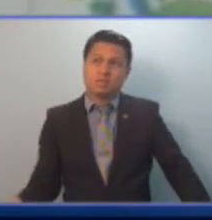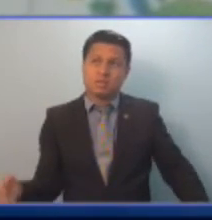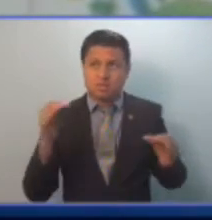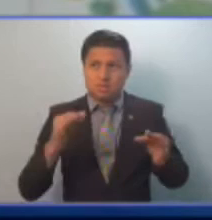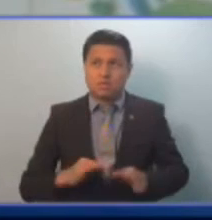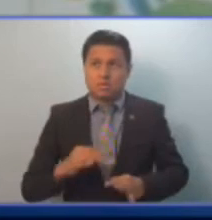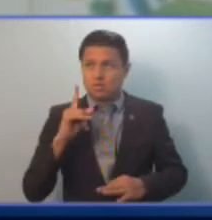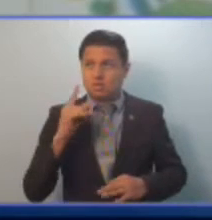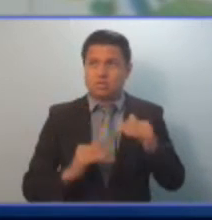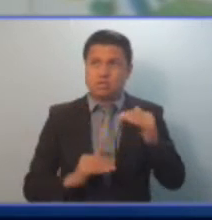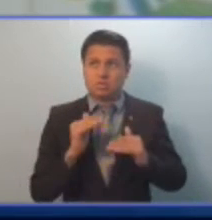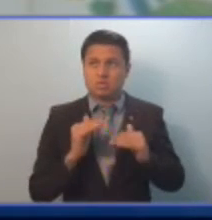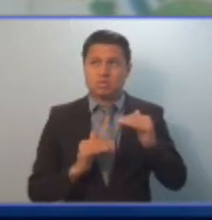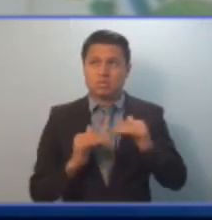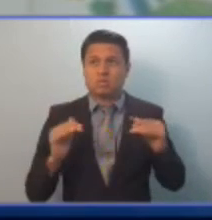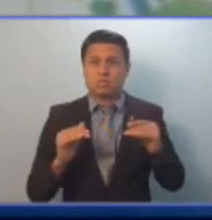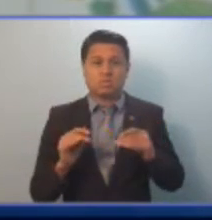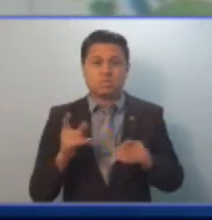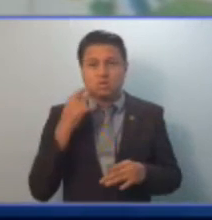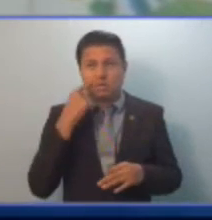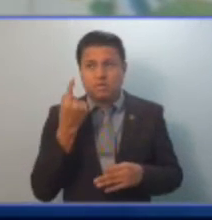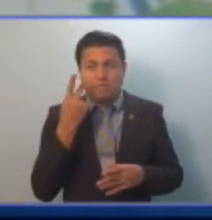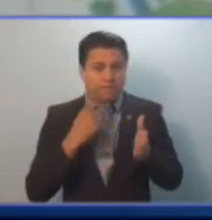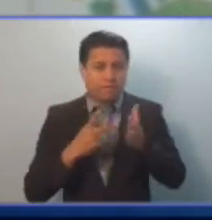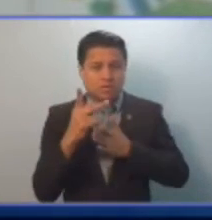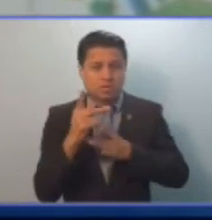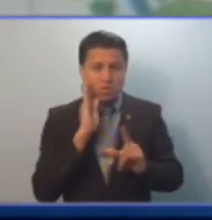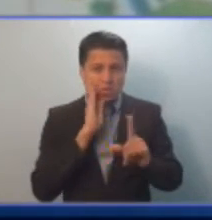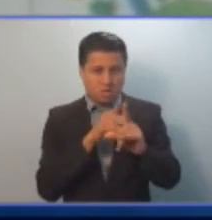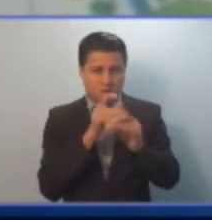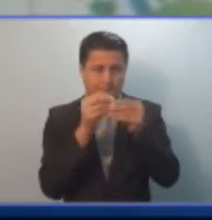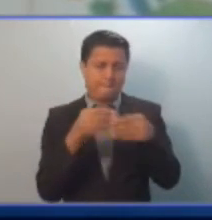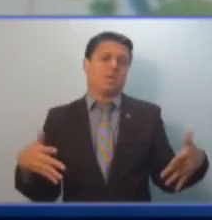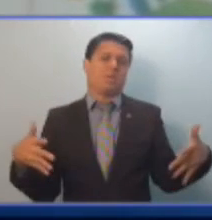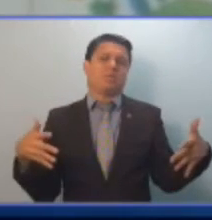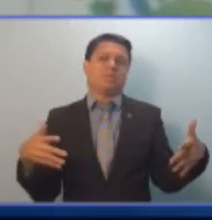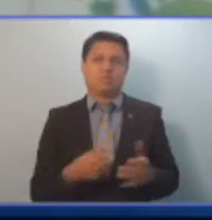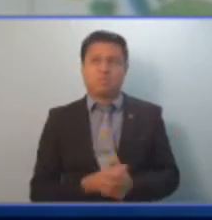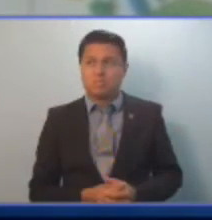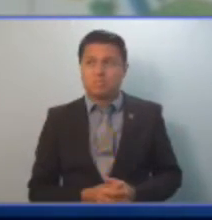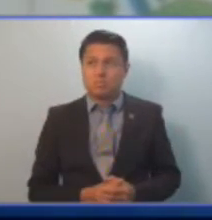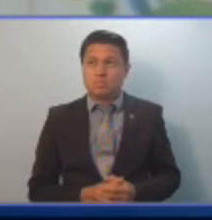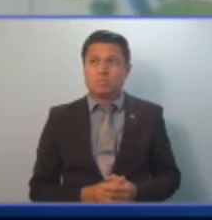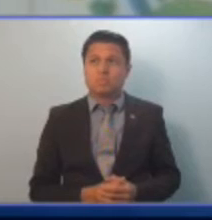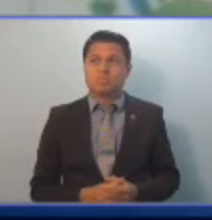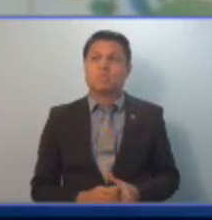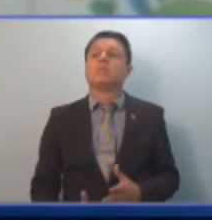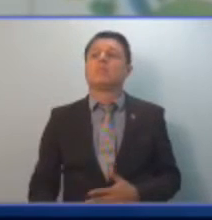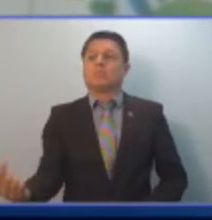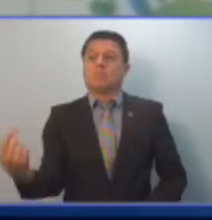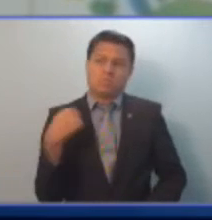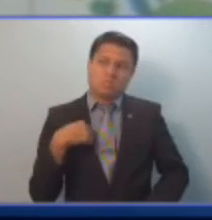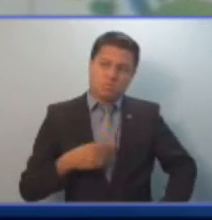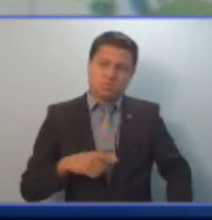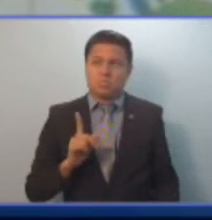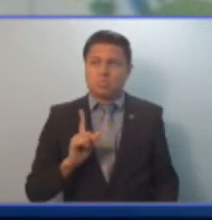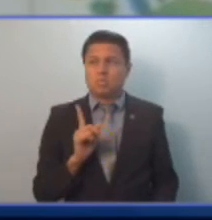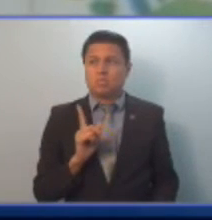imparcialidad se va a perder. Y si soy juez, si yo no